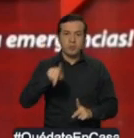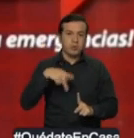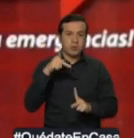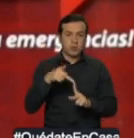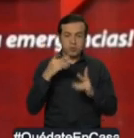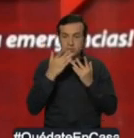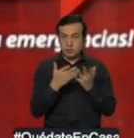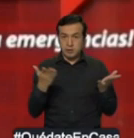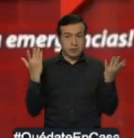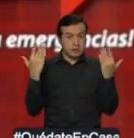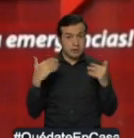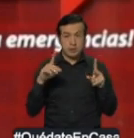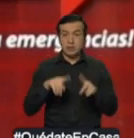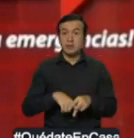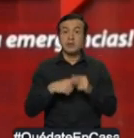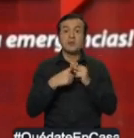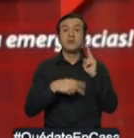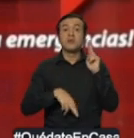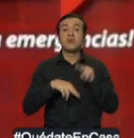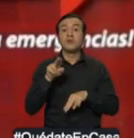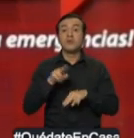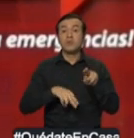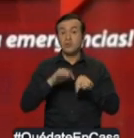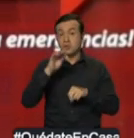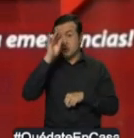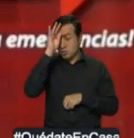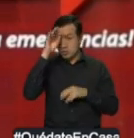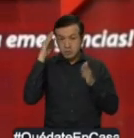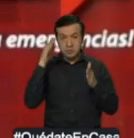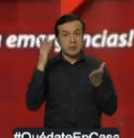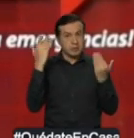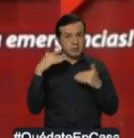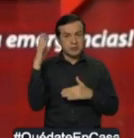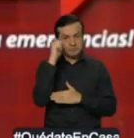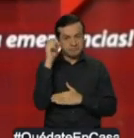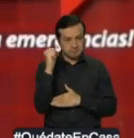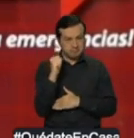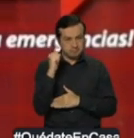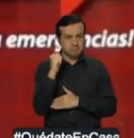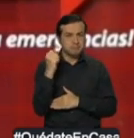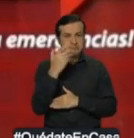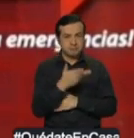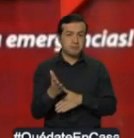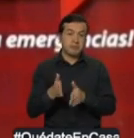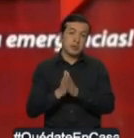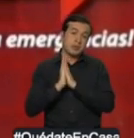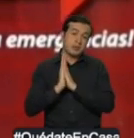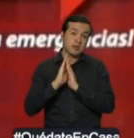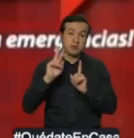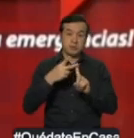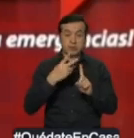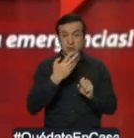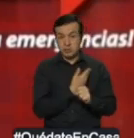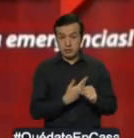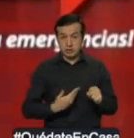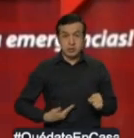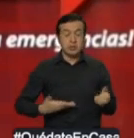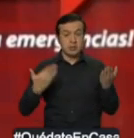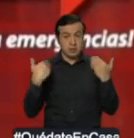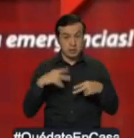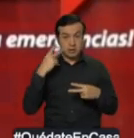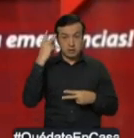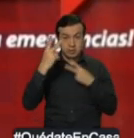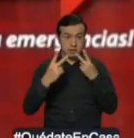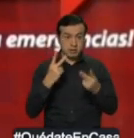entraron sobre todo con infraestructura hospitalaria ya hemos identificado este fue un pedido en particular del vicepresidente después de algunas visitas